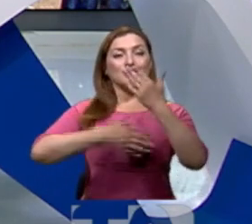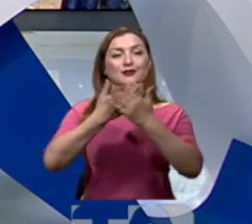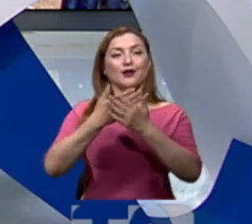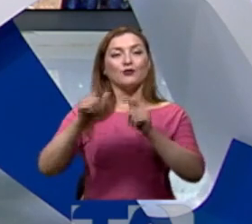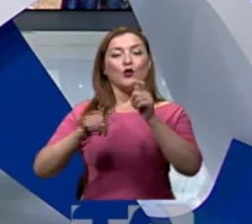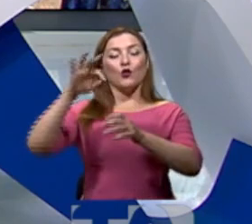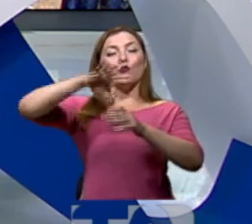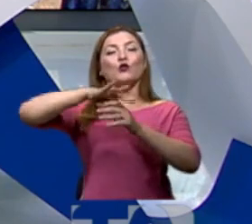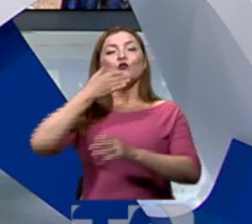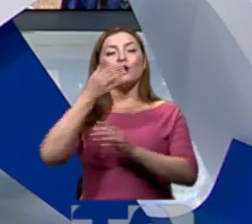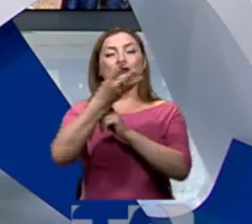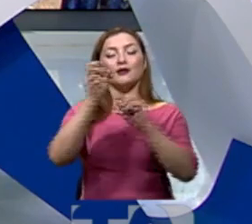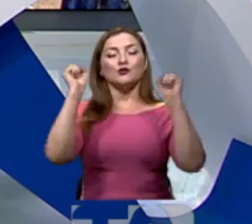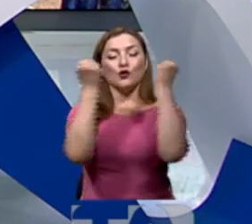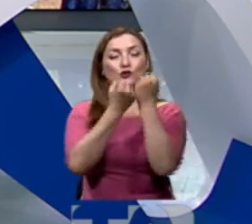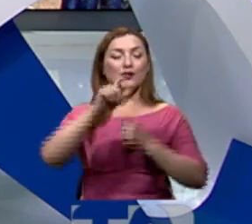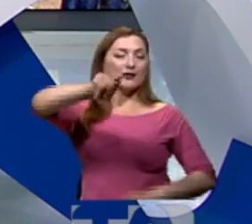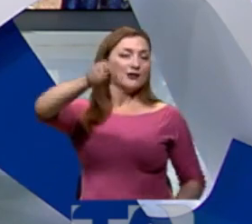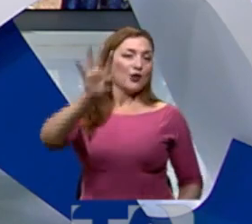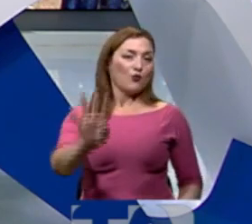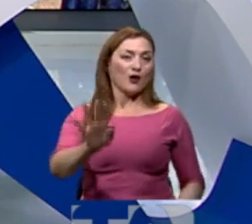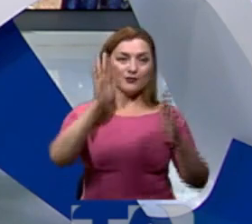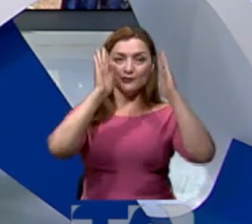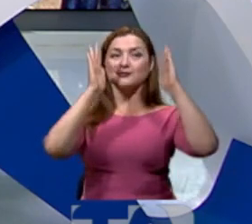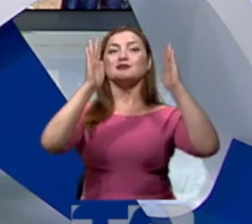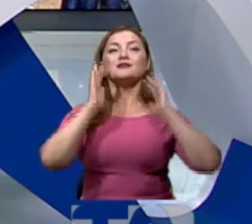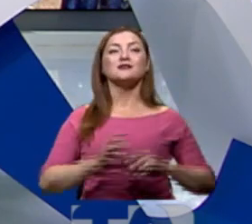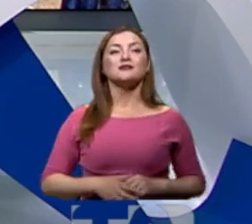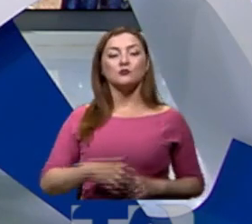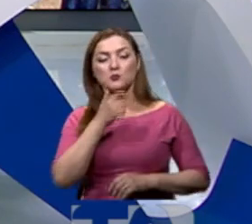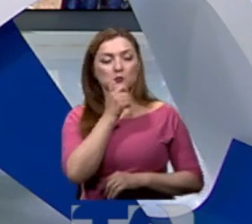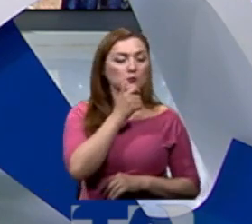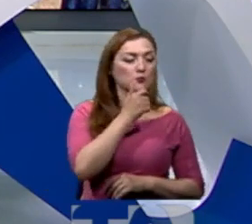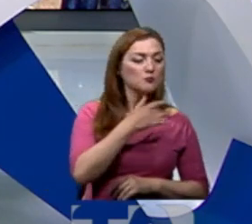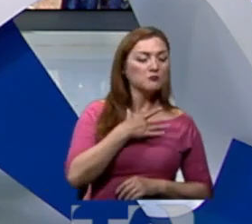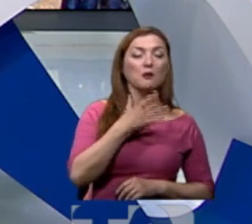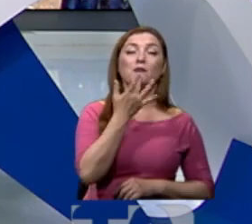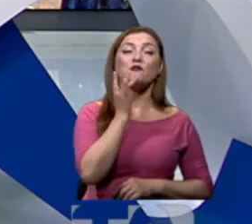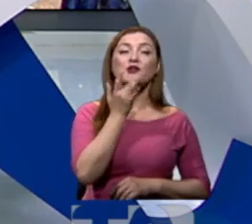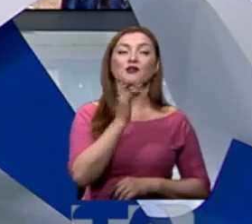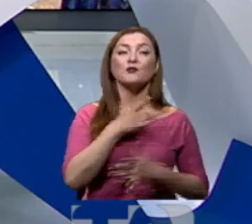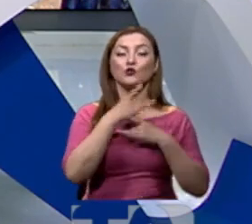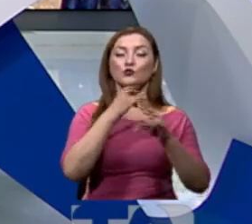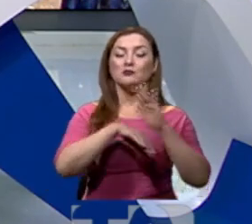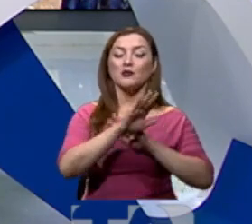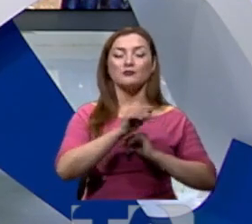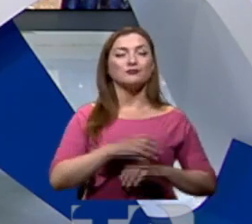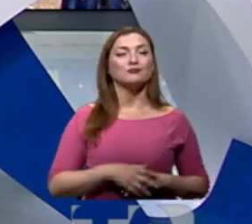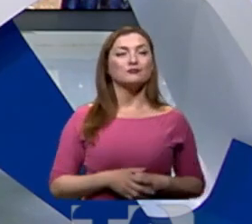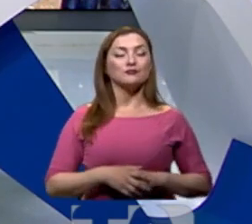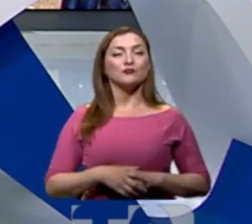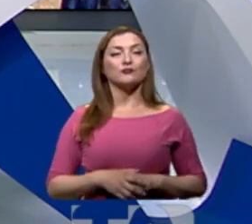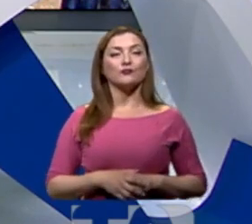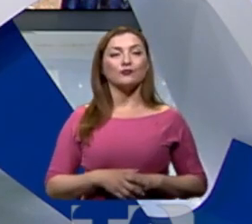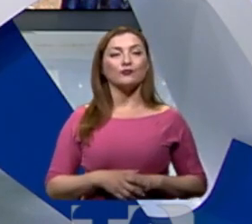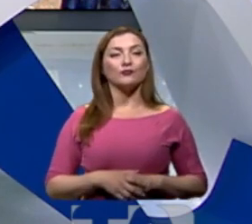gente puede votar a través de las redes sociales del canal, así que están muy pendientes. También ustedes pueden elegir a su guagua preferida. Buenísimo. Vamos en materia, porque